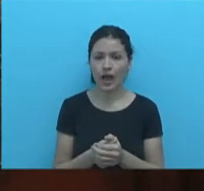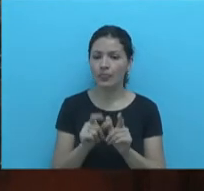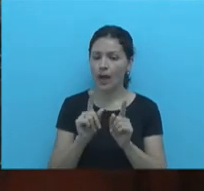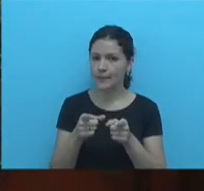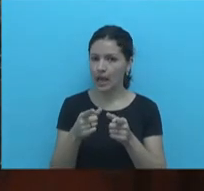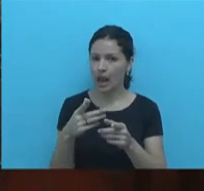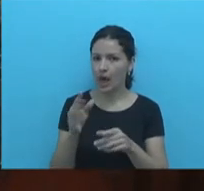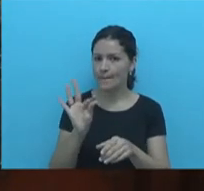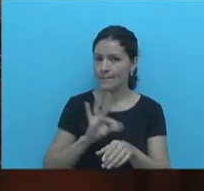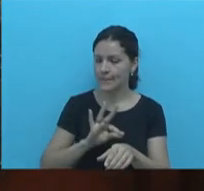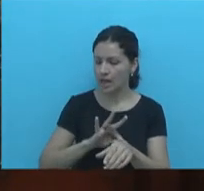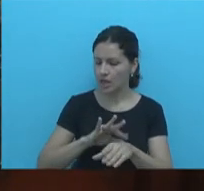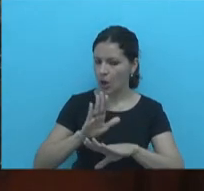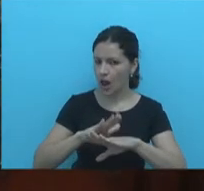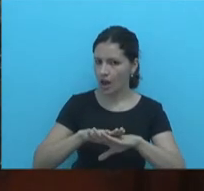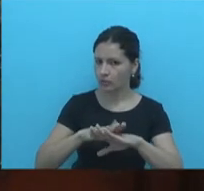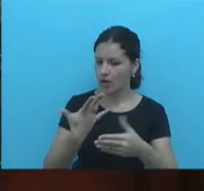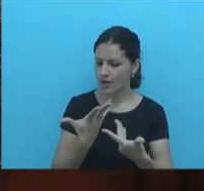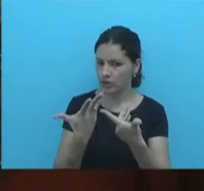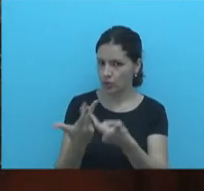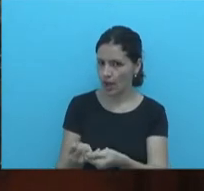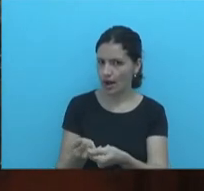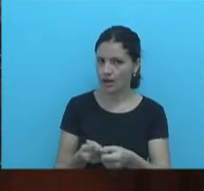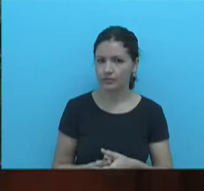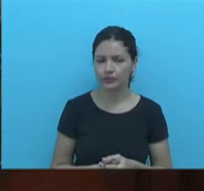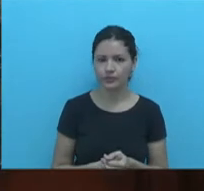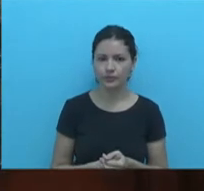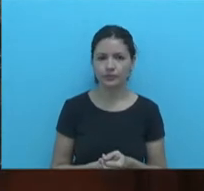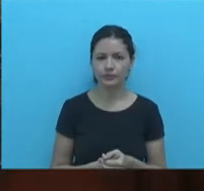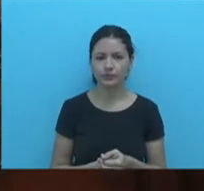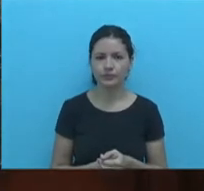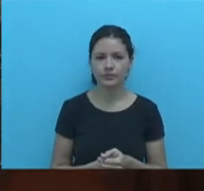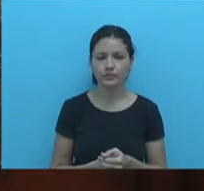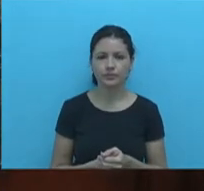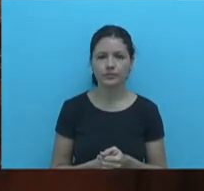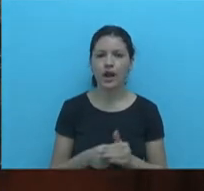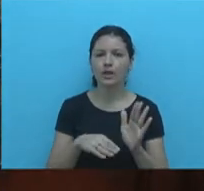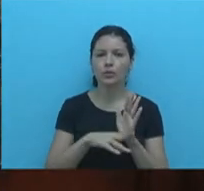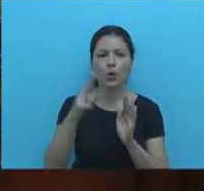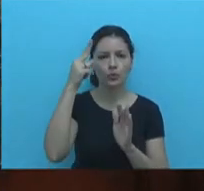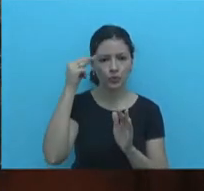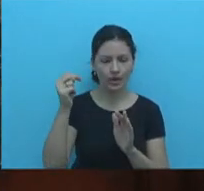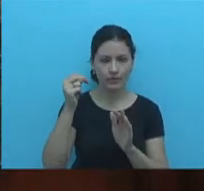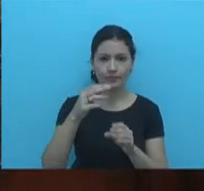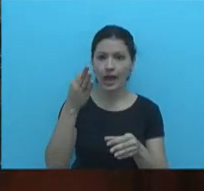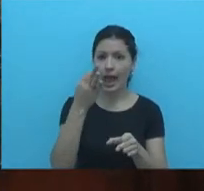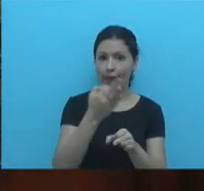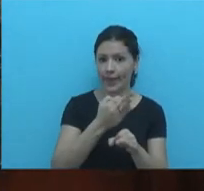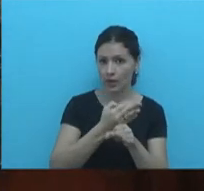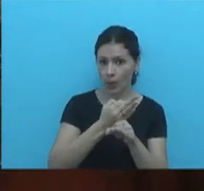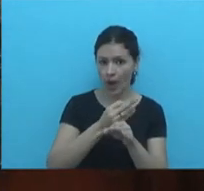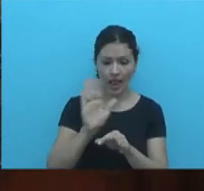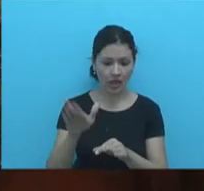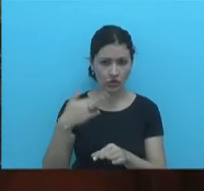responsable de la atención en la sala o gabinete escolar. Artículo 9º. Anualmente, el establecimiento presentará a la autoridad